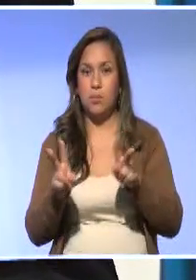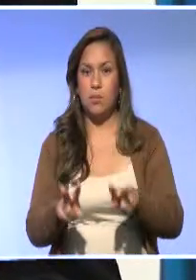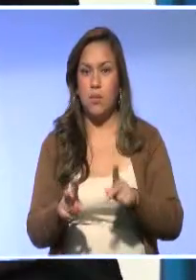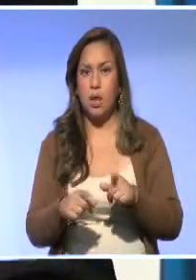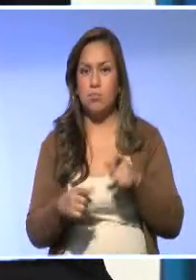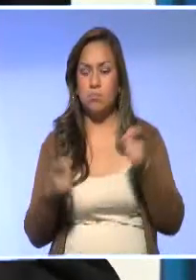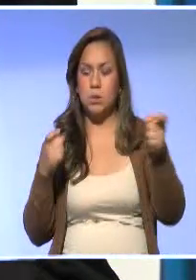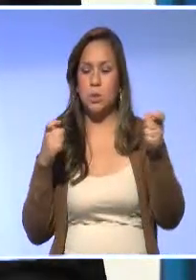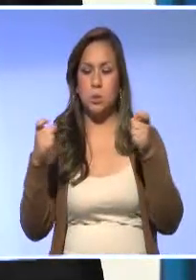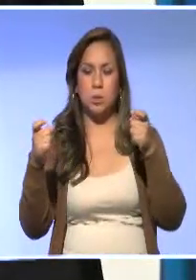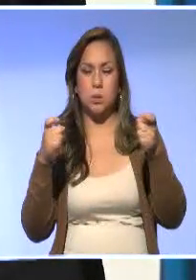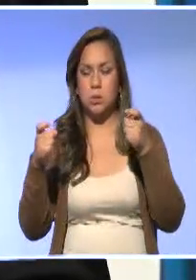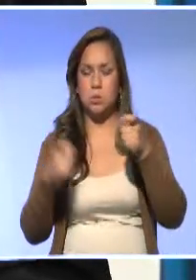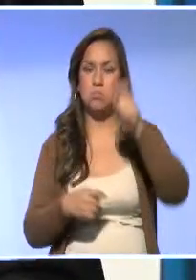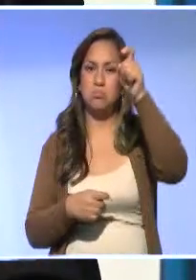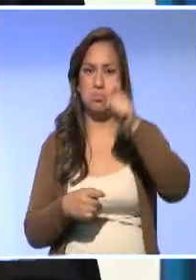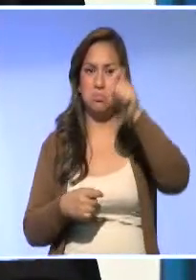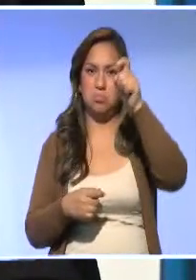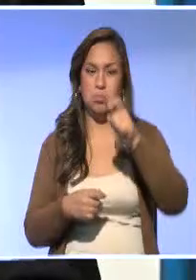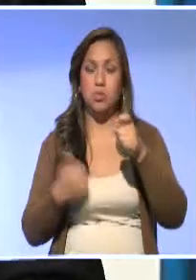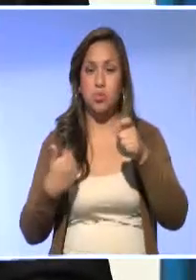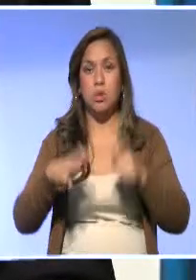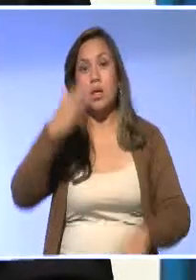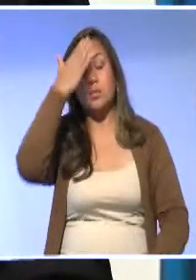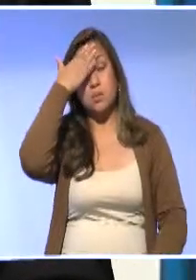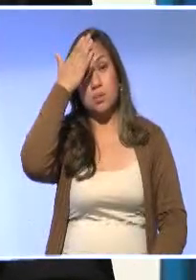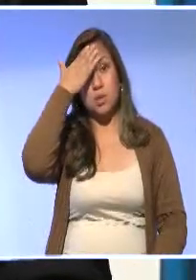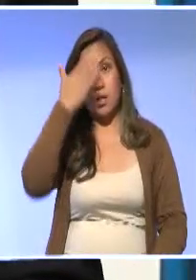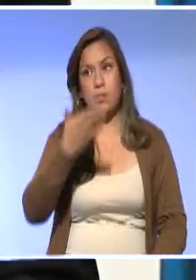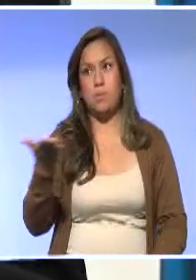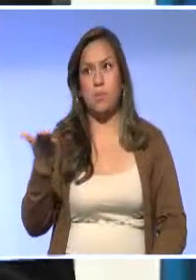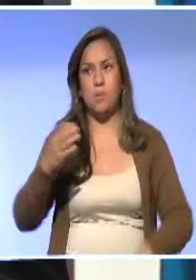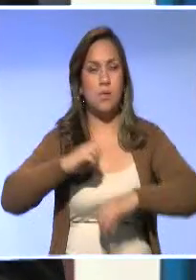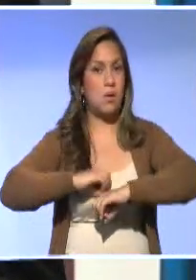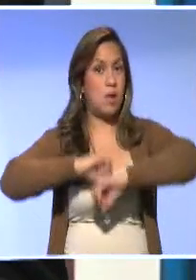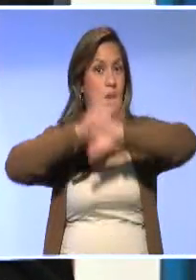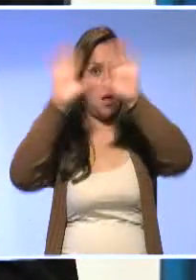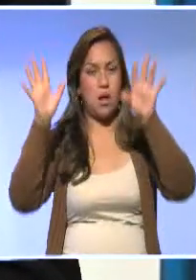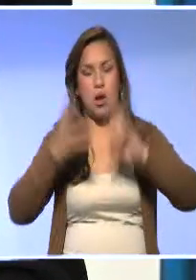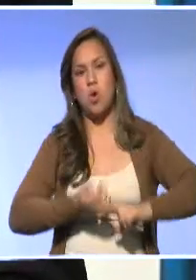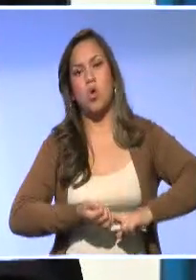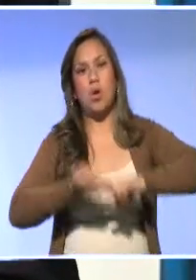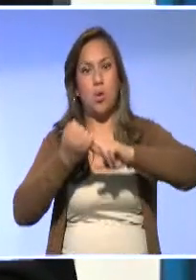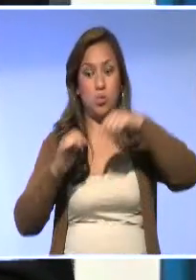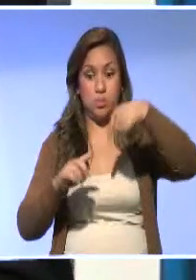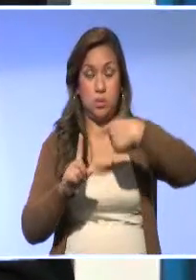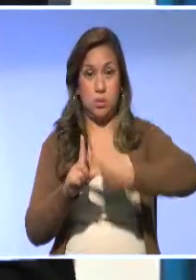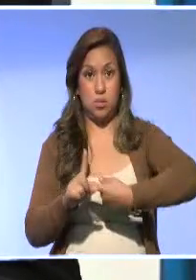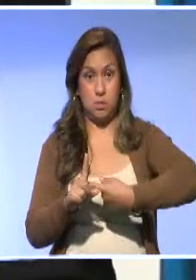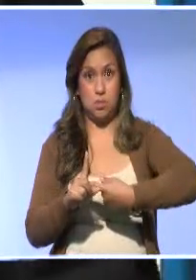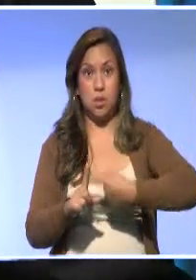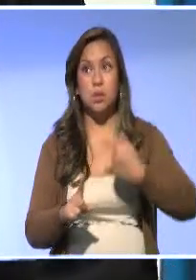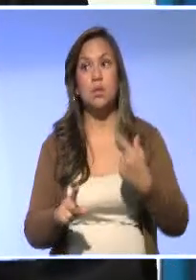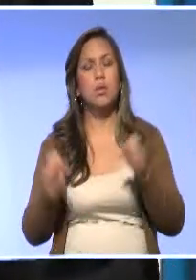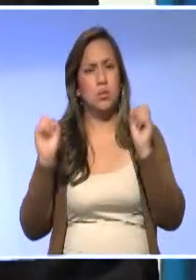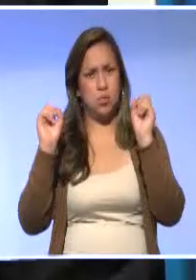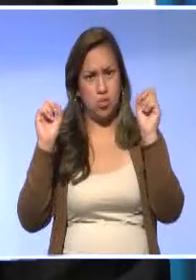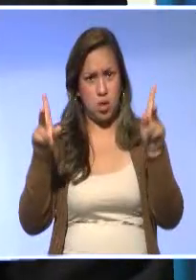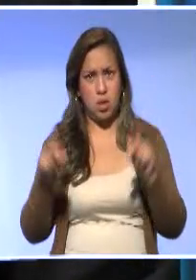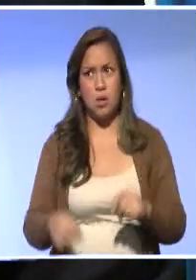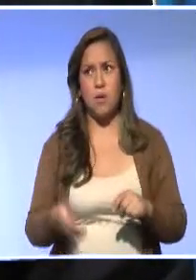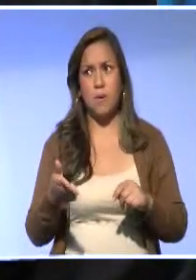financiera si usted es una persona que sabe determinar claramente los recursos que tiene para el mes y no excederse de ese gasto probablemente